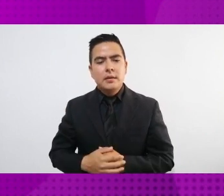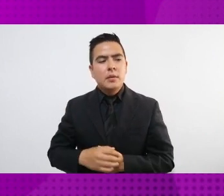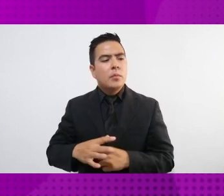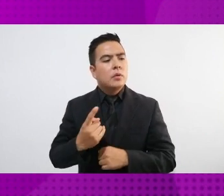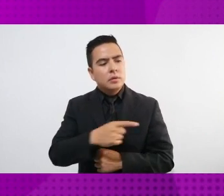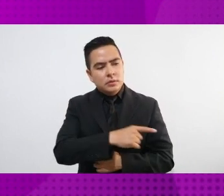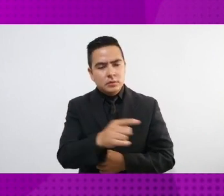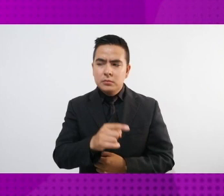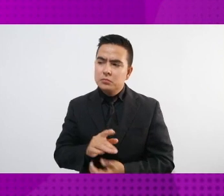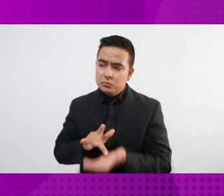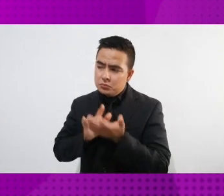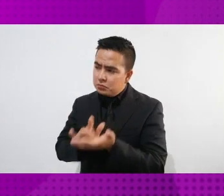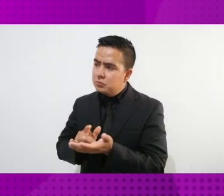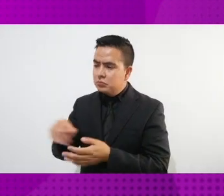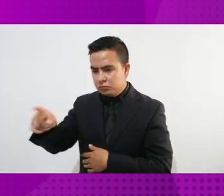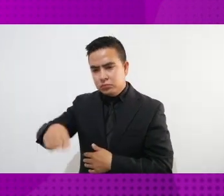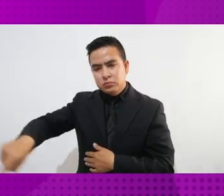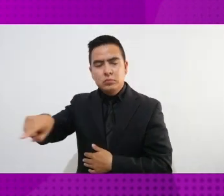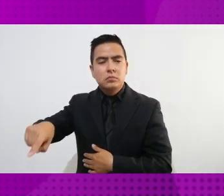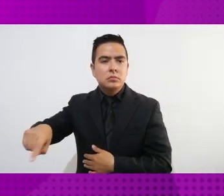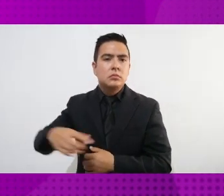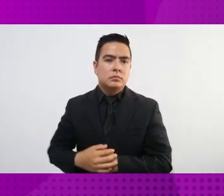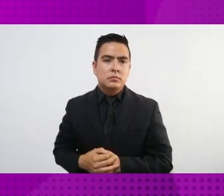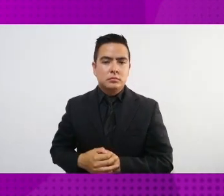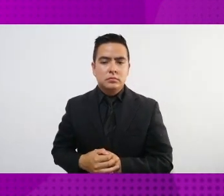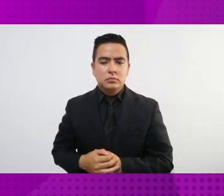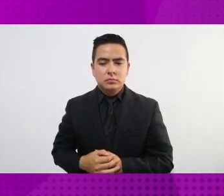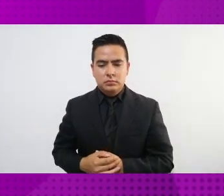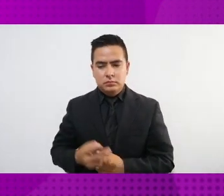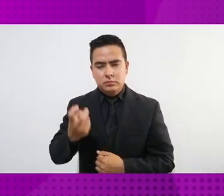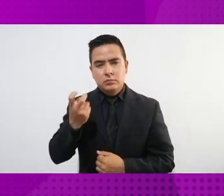fue otorgada por los ciudadanos, puedan